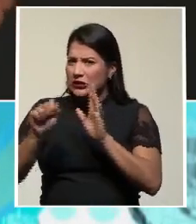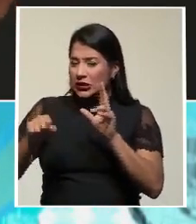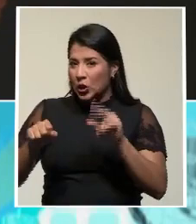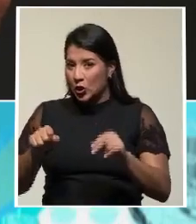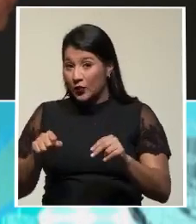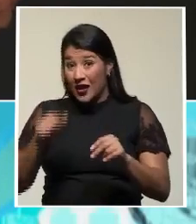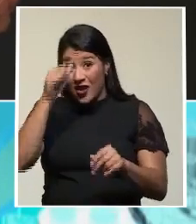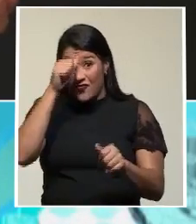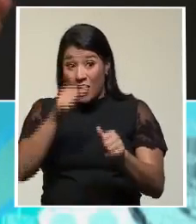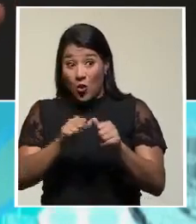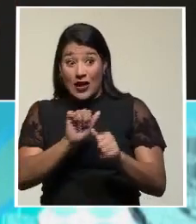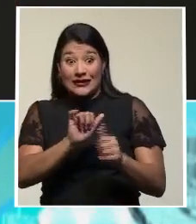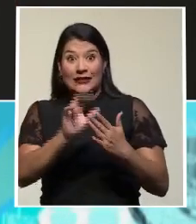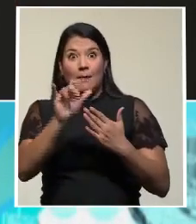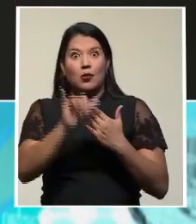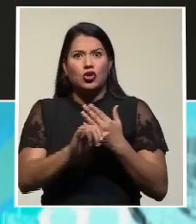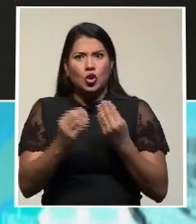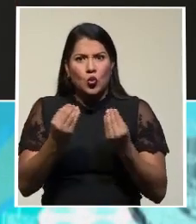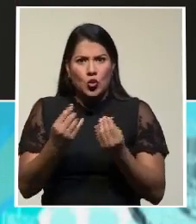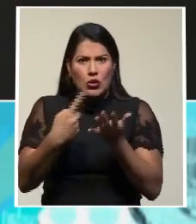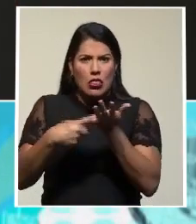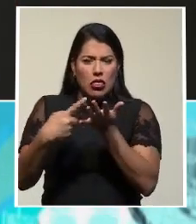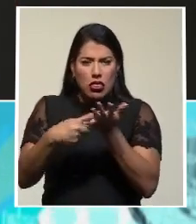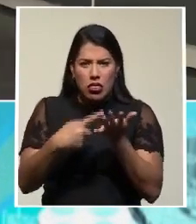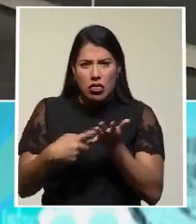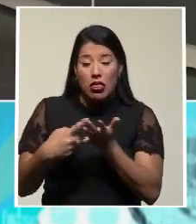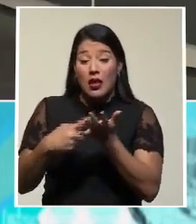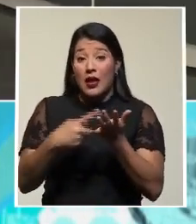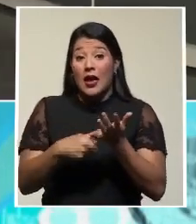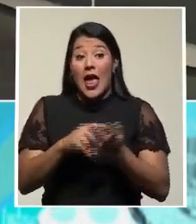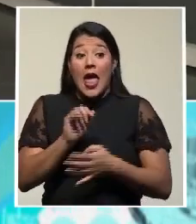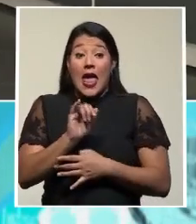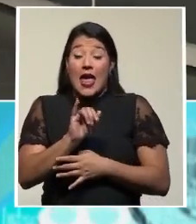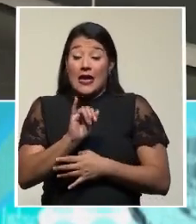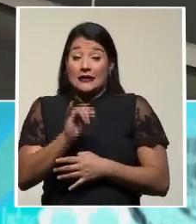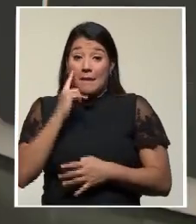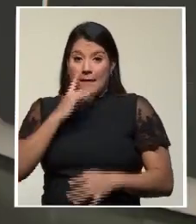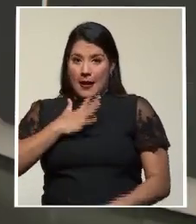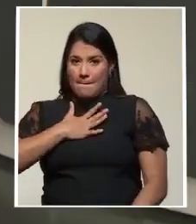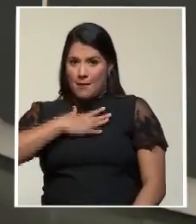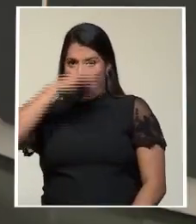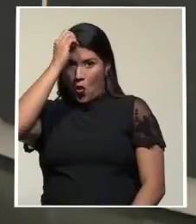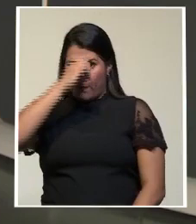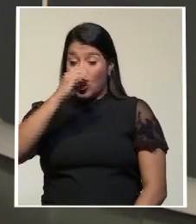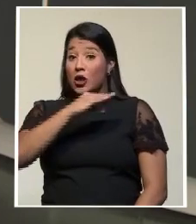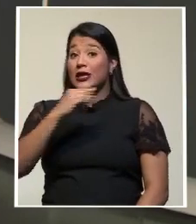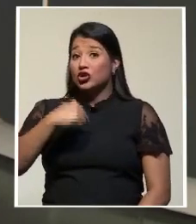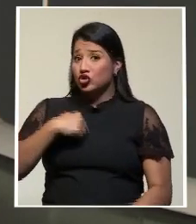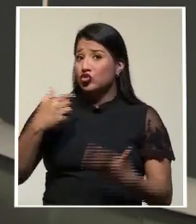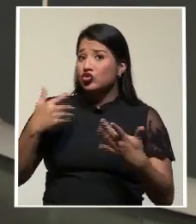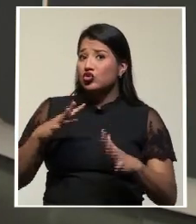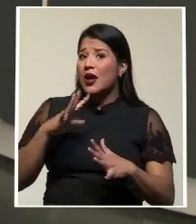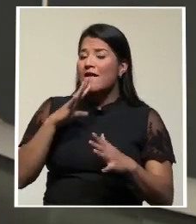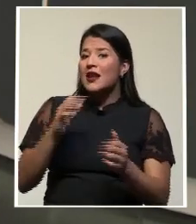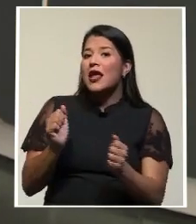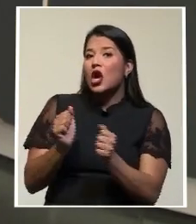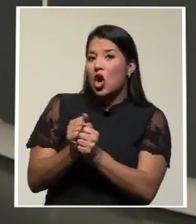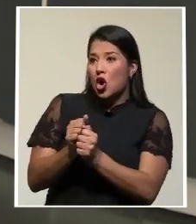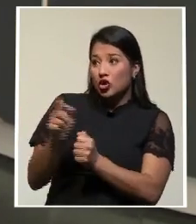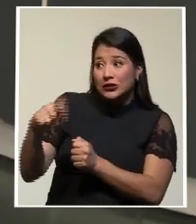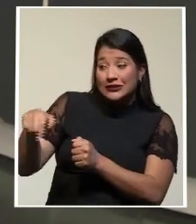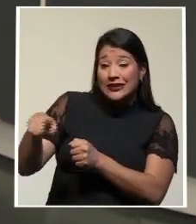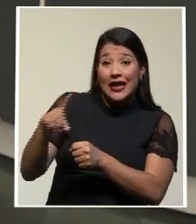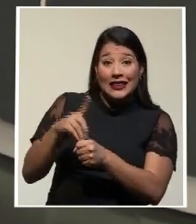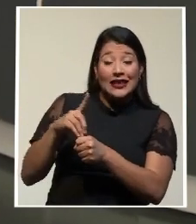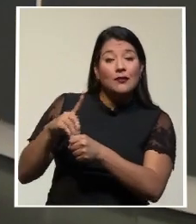Esta es uno de los votos, me parece a mí, y pues ahora estuve consultándolo inclusive con algunos diputados que ya han estado también en la